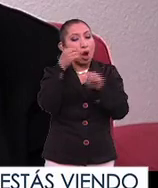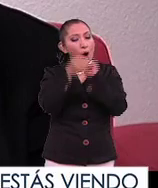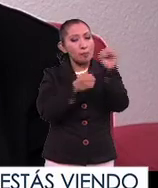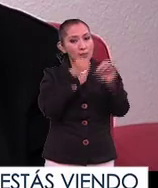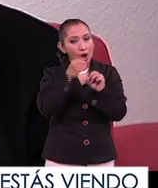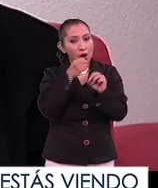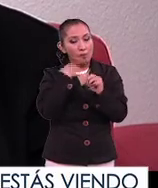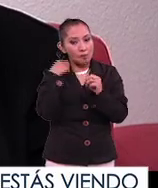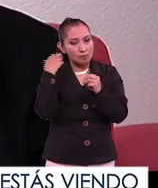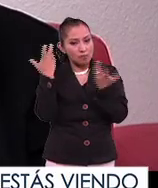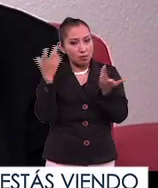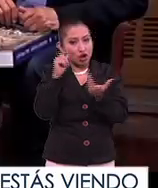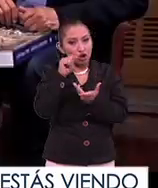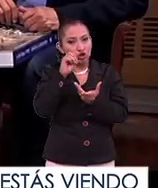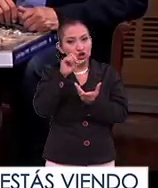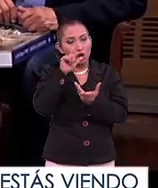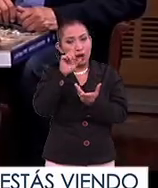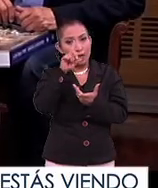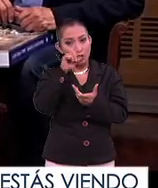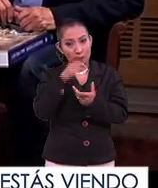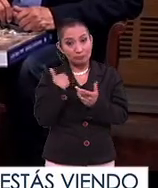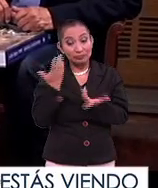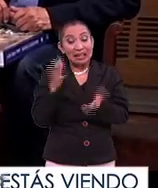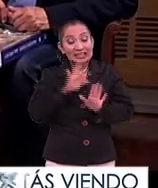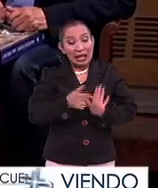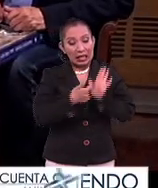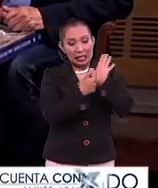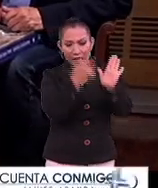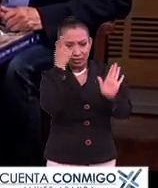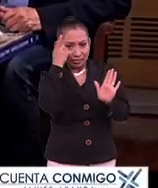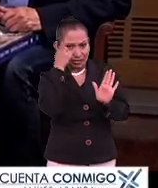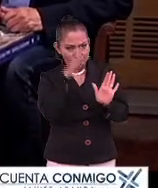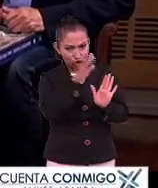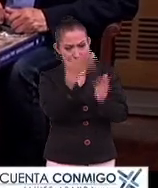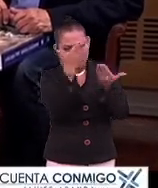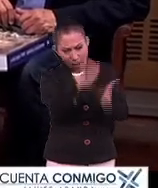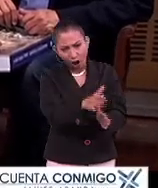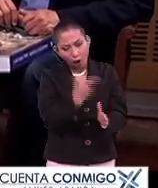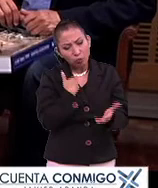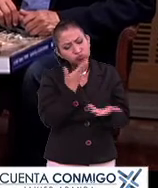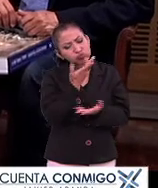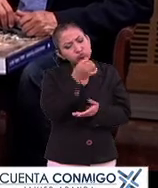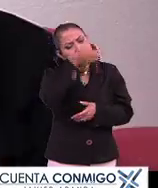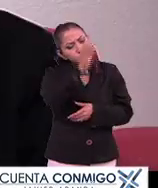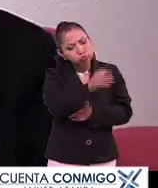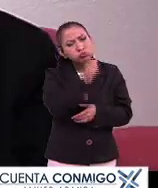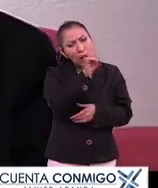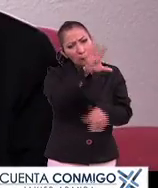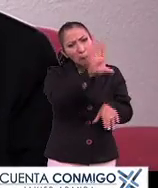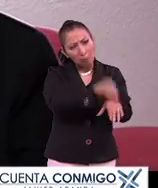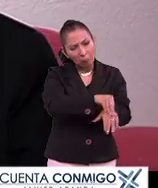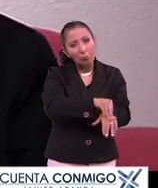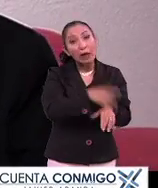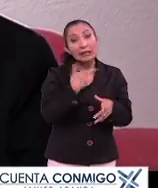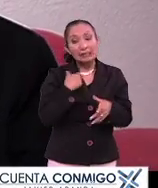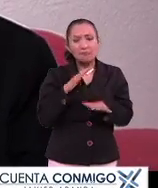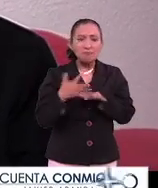obra del maestro Toledo. Se presentó a la dirección del banco, nos lo autorizaron